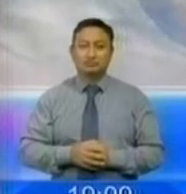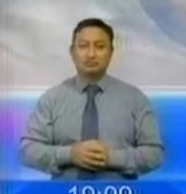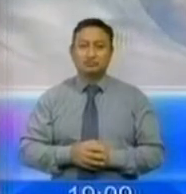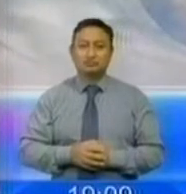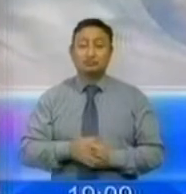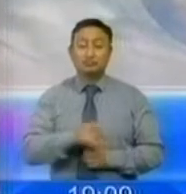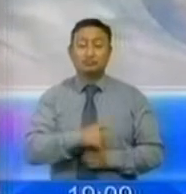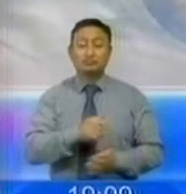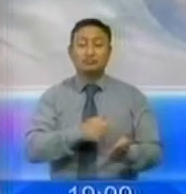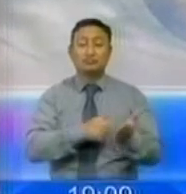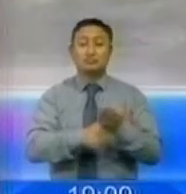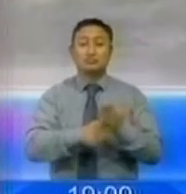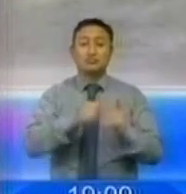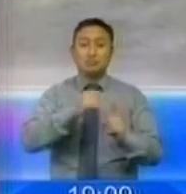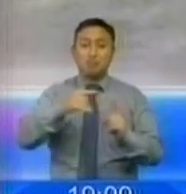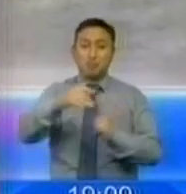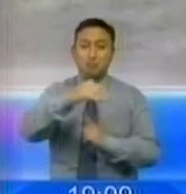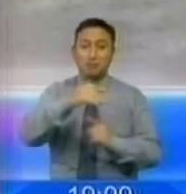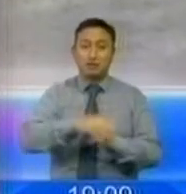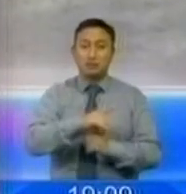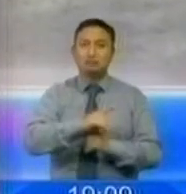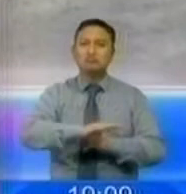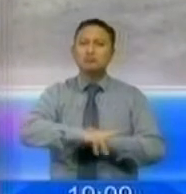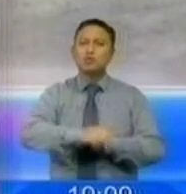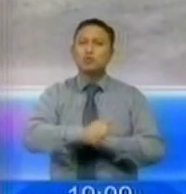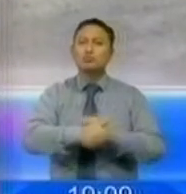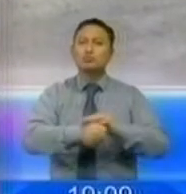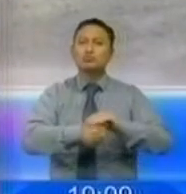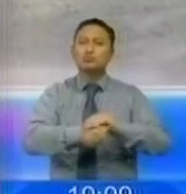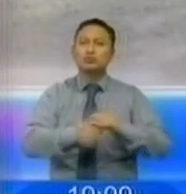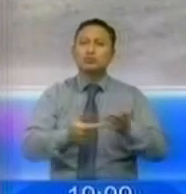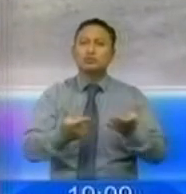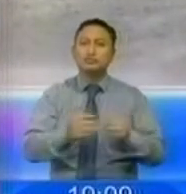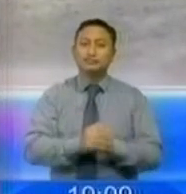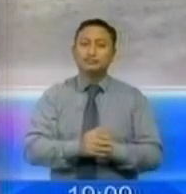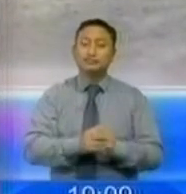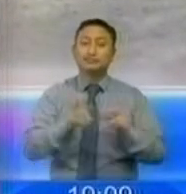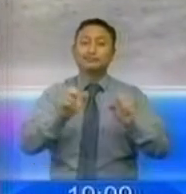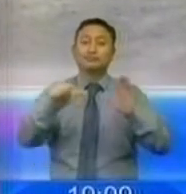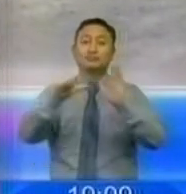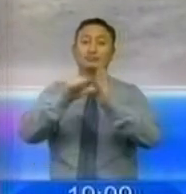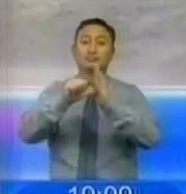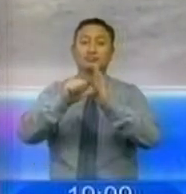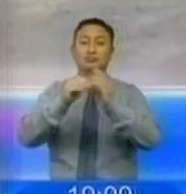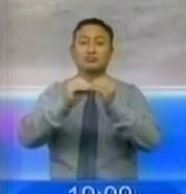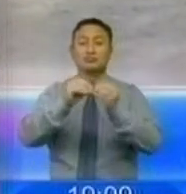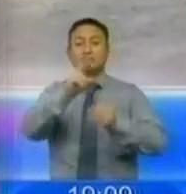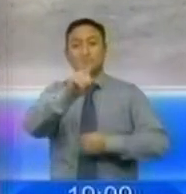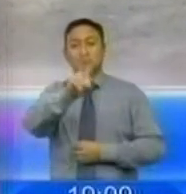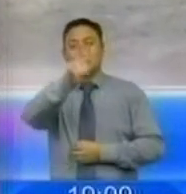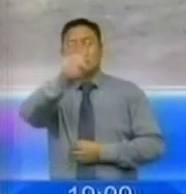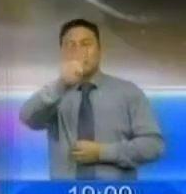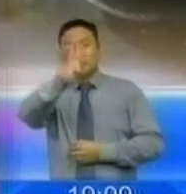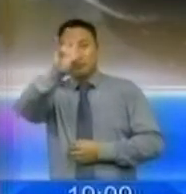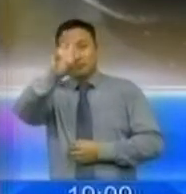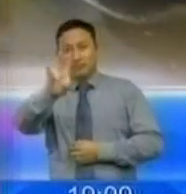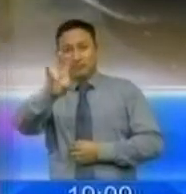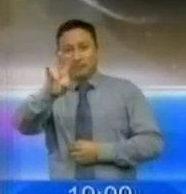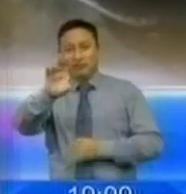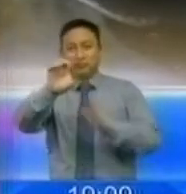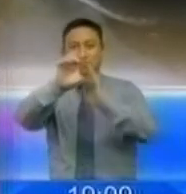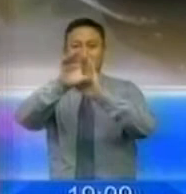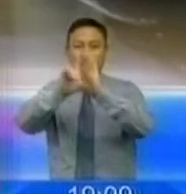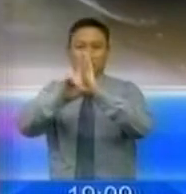Según el Ministerio del Ambiente, el robo de las tortugas se enmarca en el artículo 247 del Código